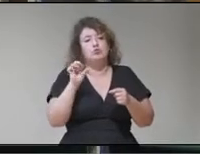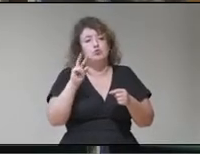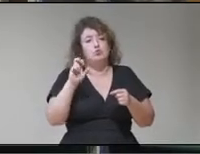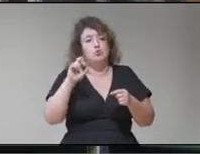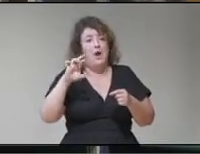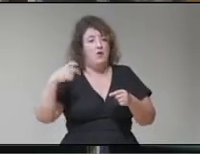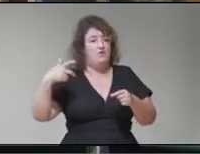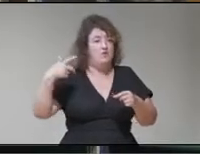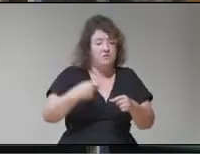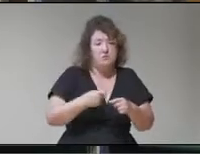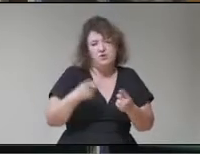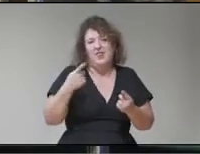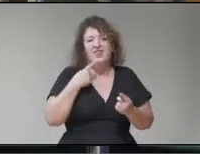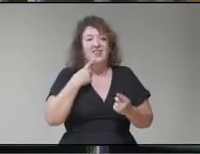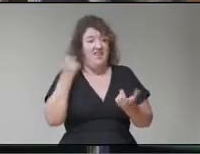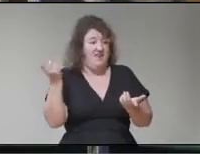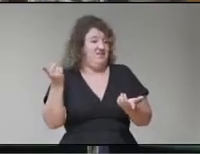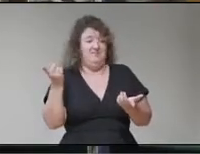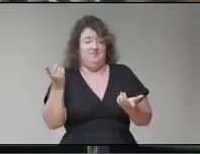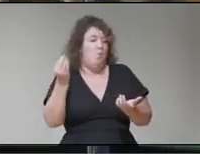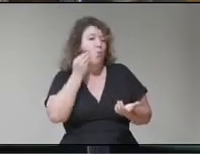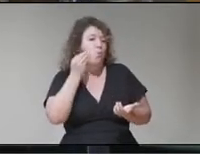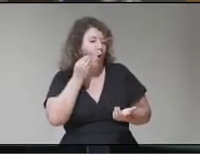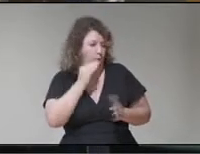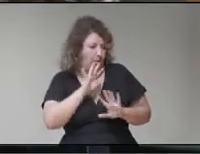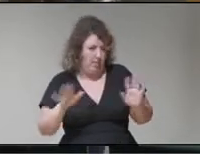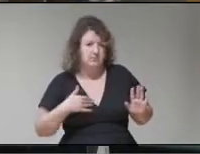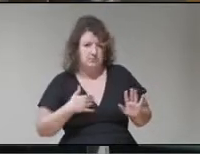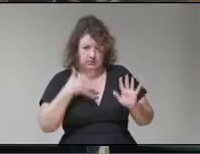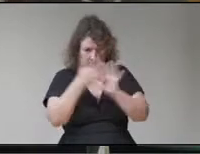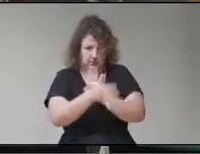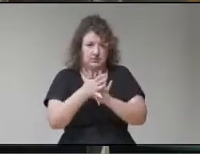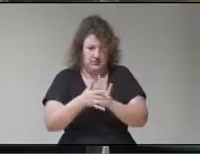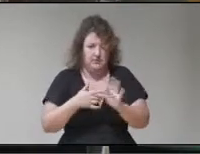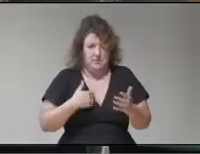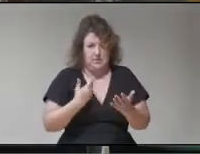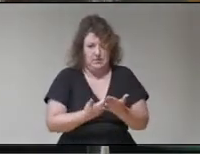entonces dicen bobadas. Y si no, voy a seguir con el argumento.